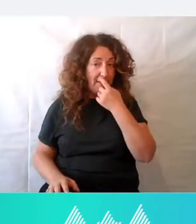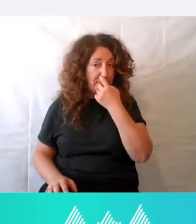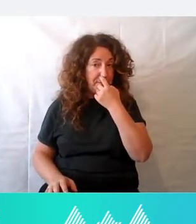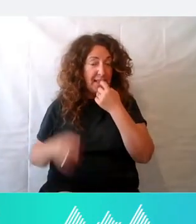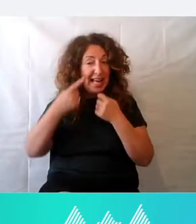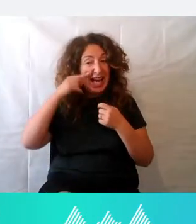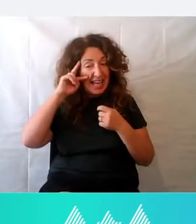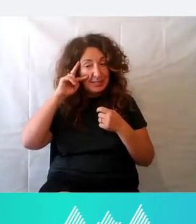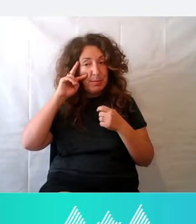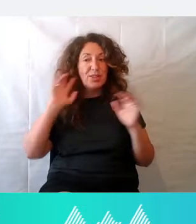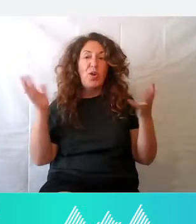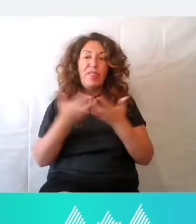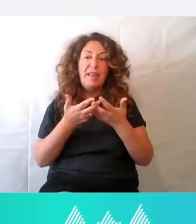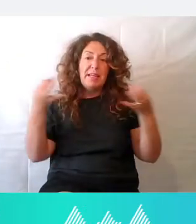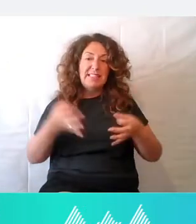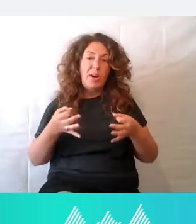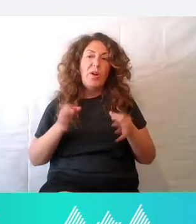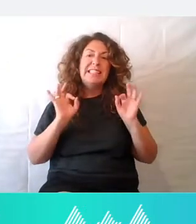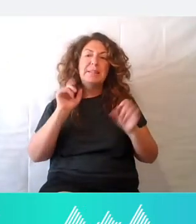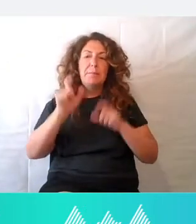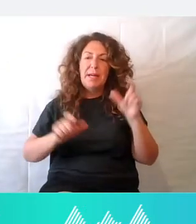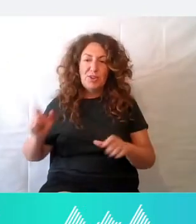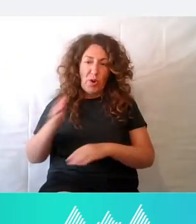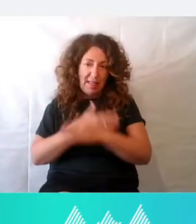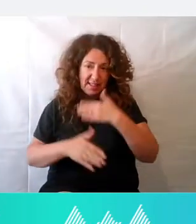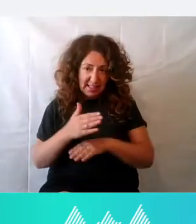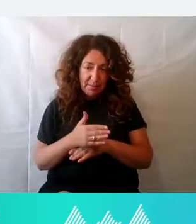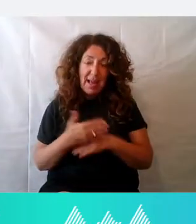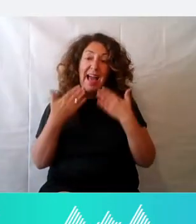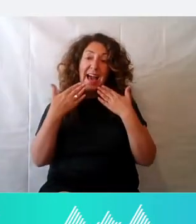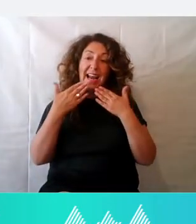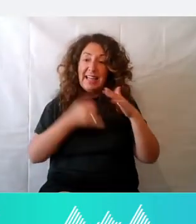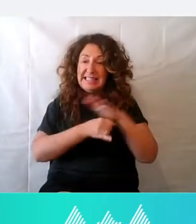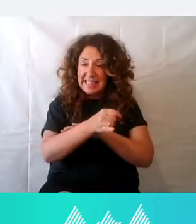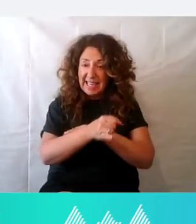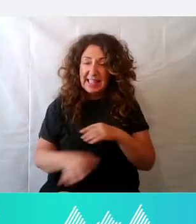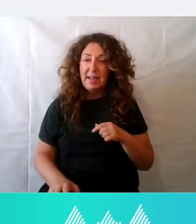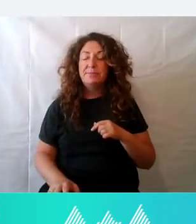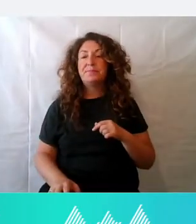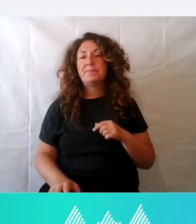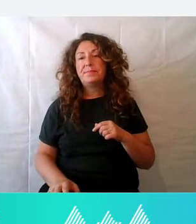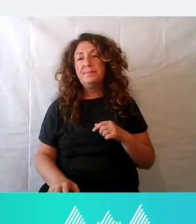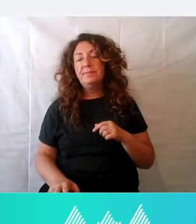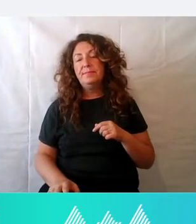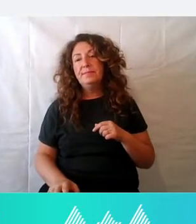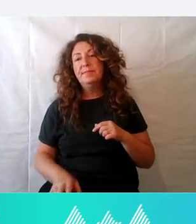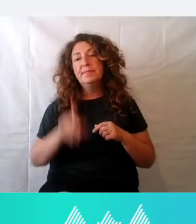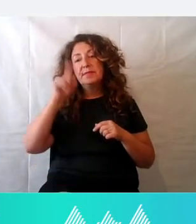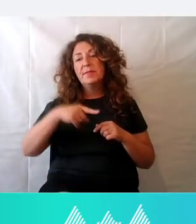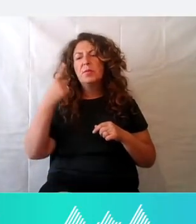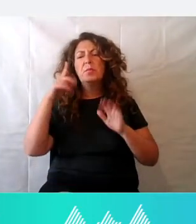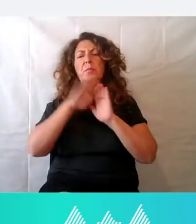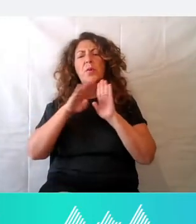microsoft para personas con discapacidad a través de inserta y hemos lanzado un programa interesantísimo en